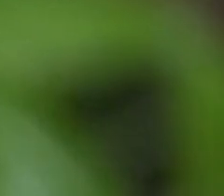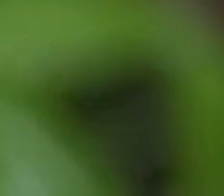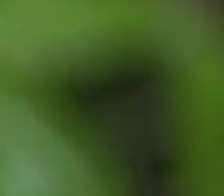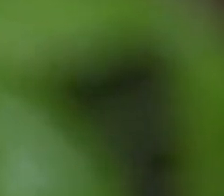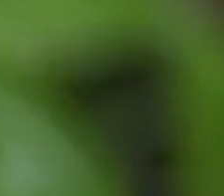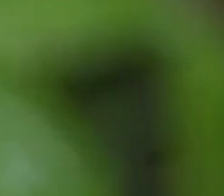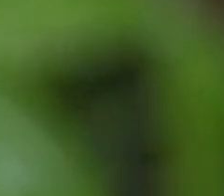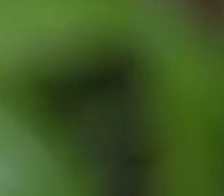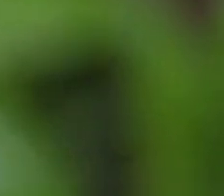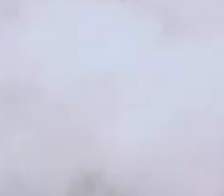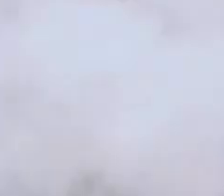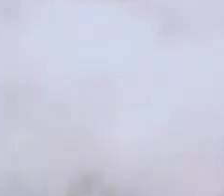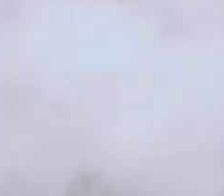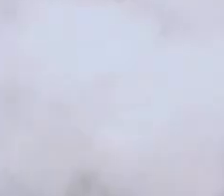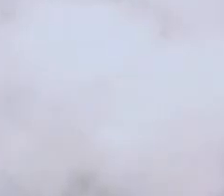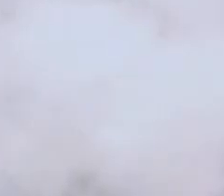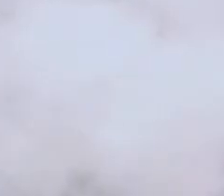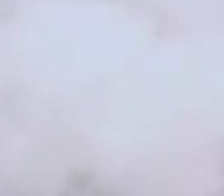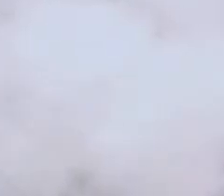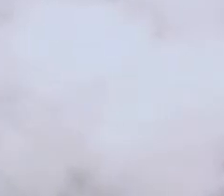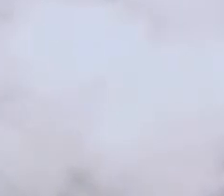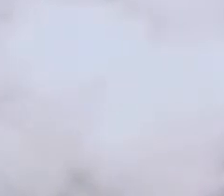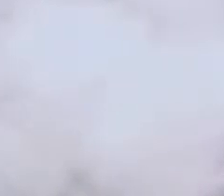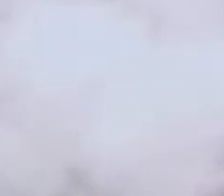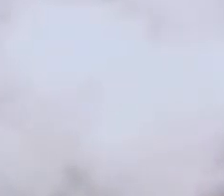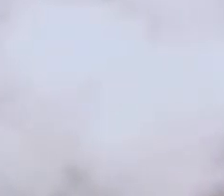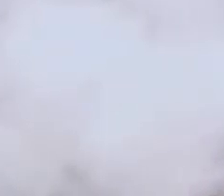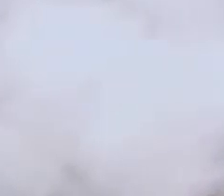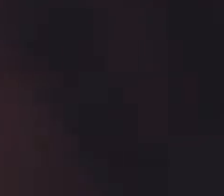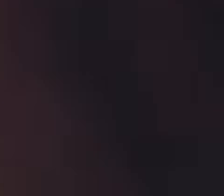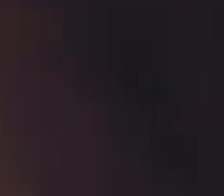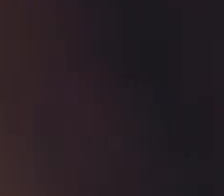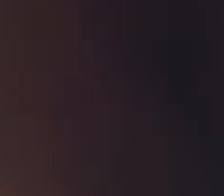Vive los colores, vive los paisajes.